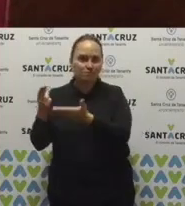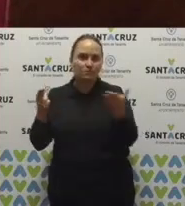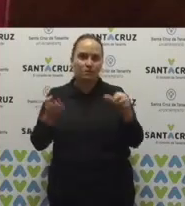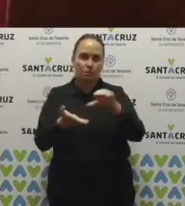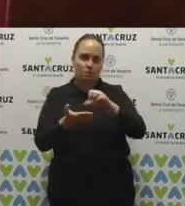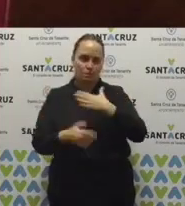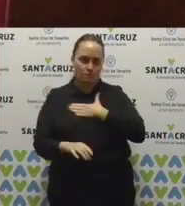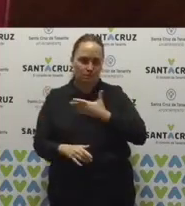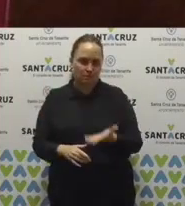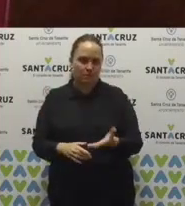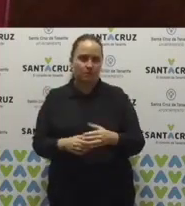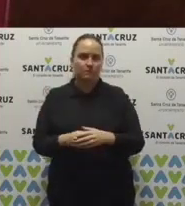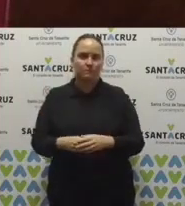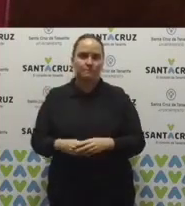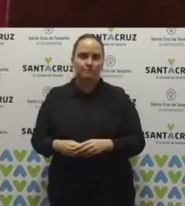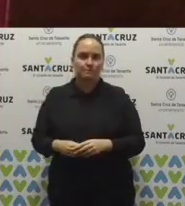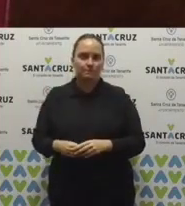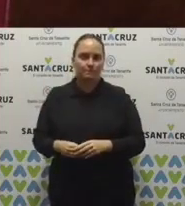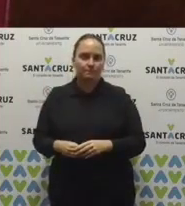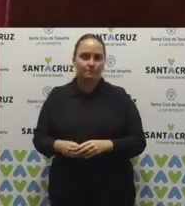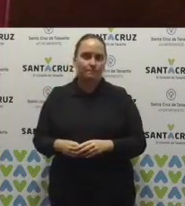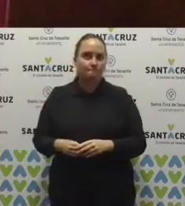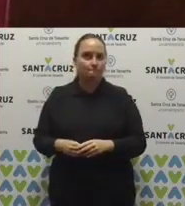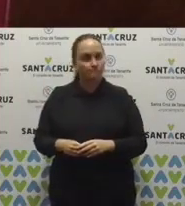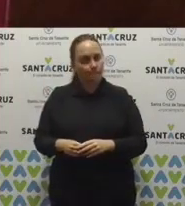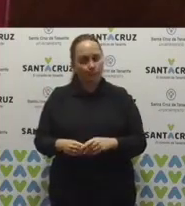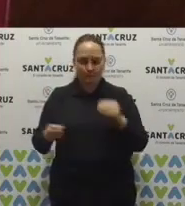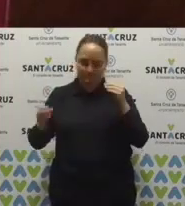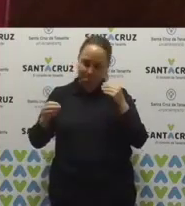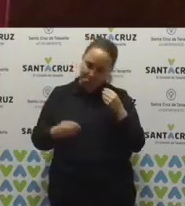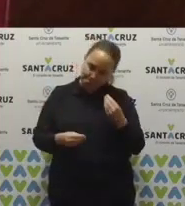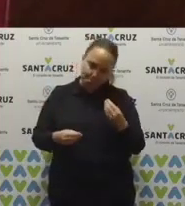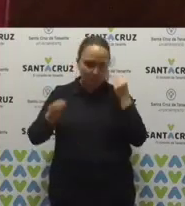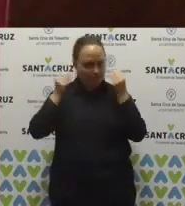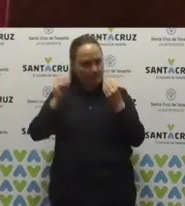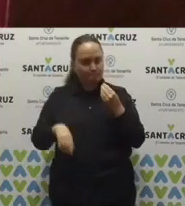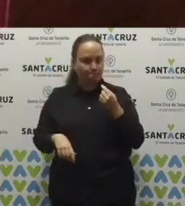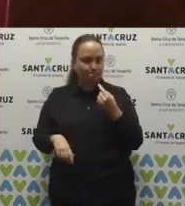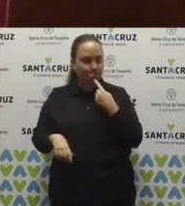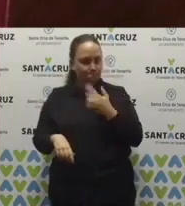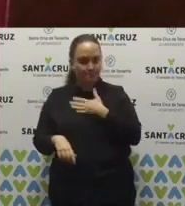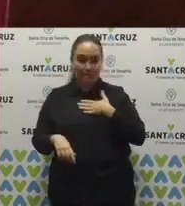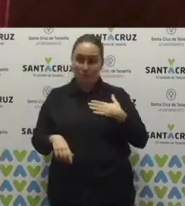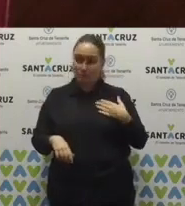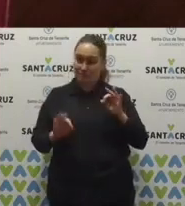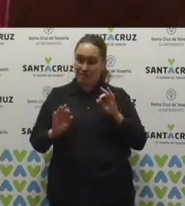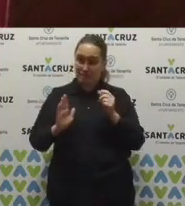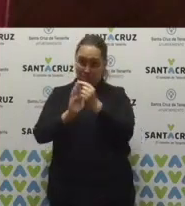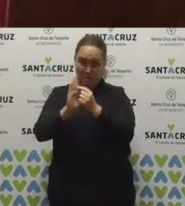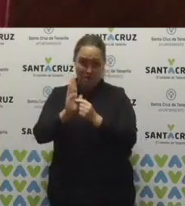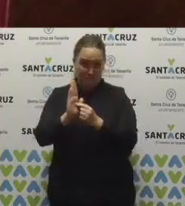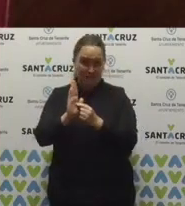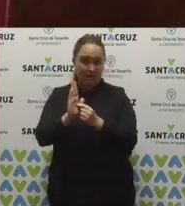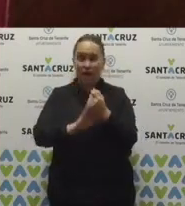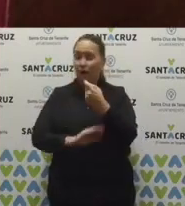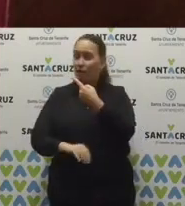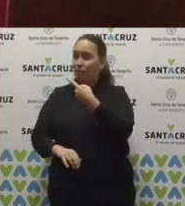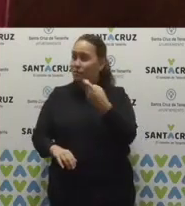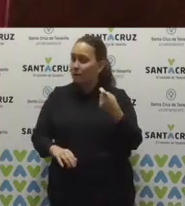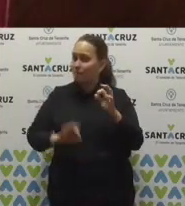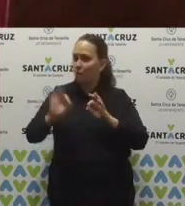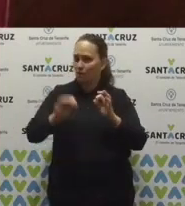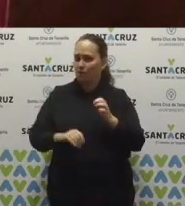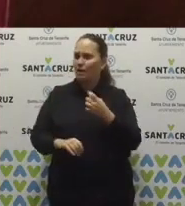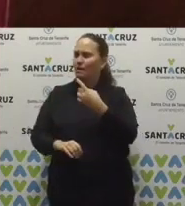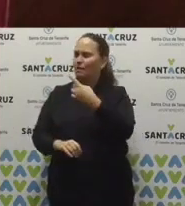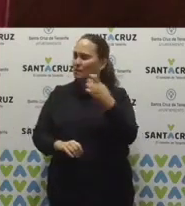ciudad yo tengo que decir que lamento tener que comunicar que el cien por cien de las medidas el cien por cien de las medidas